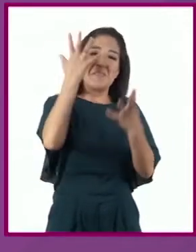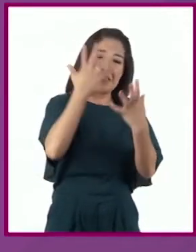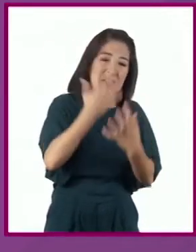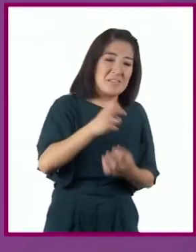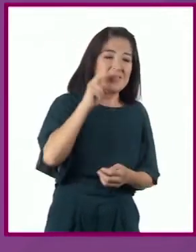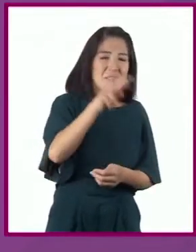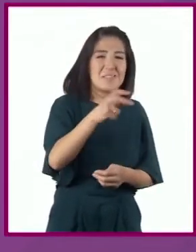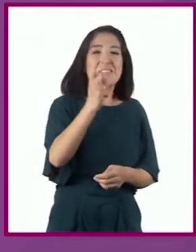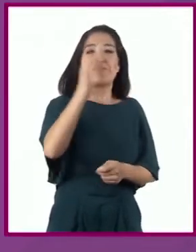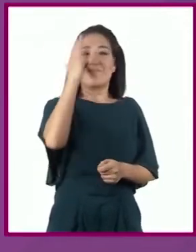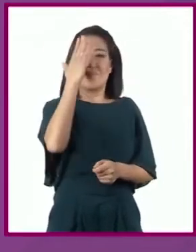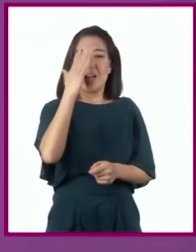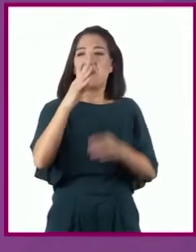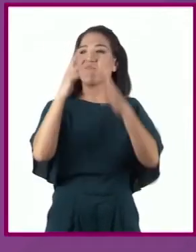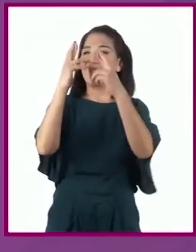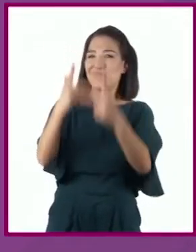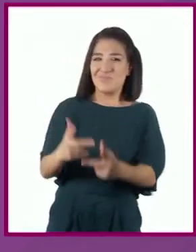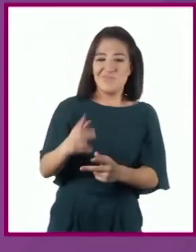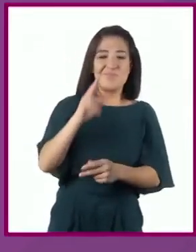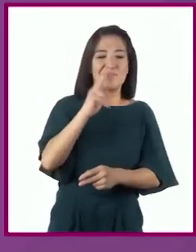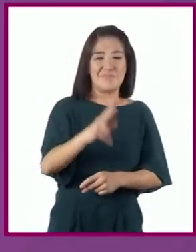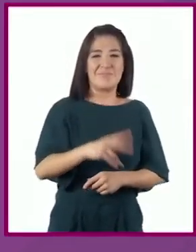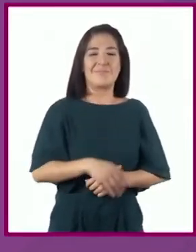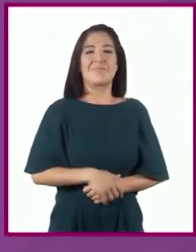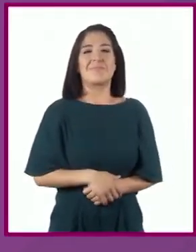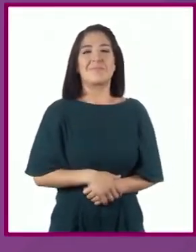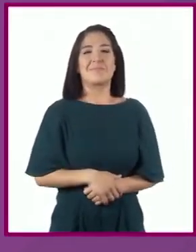el espejo roto de la memoria.